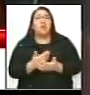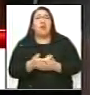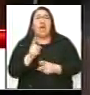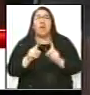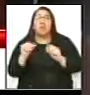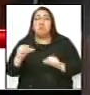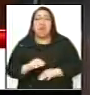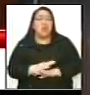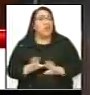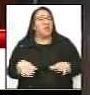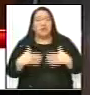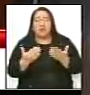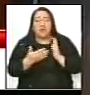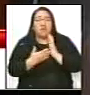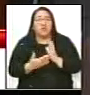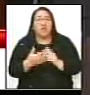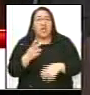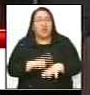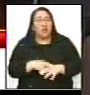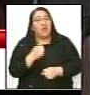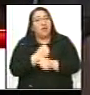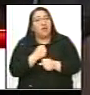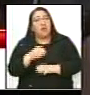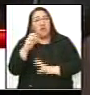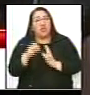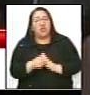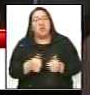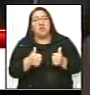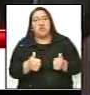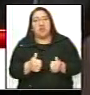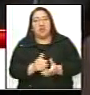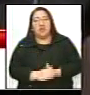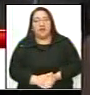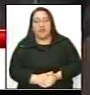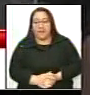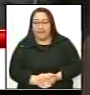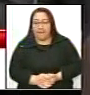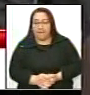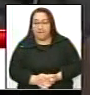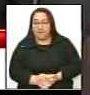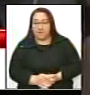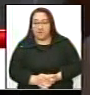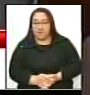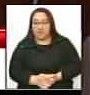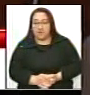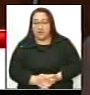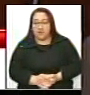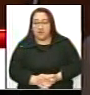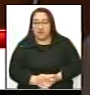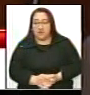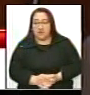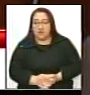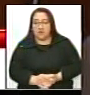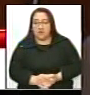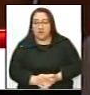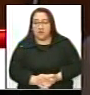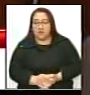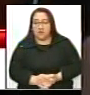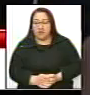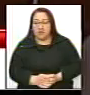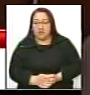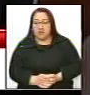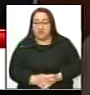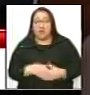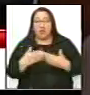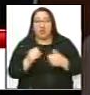que pudieran evidenciar que el diseño mismo haya tenido por finalidad beneficiar directa o indirectamente